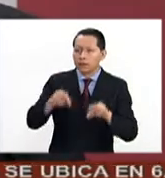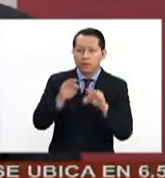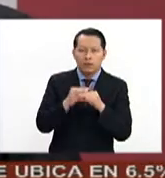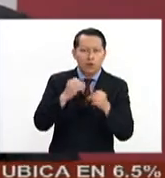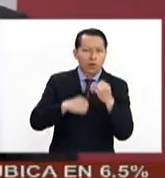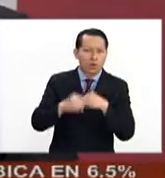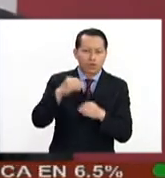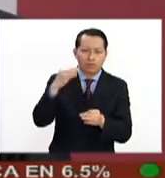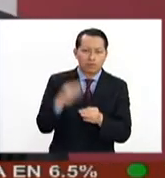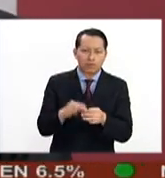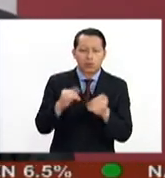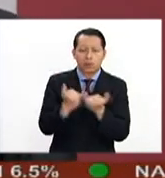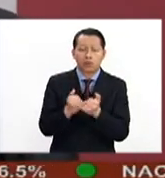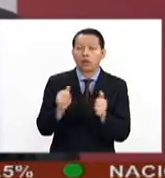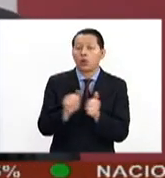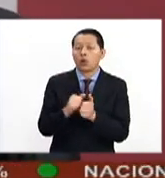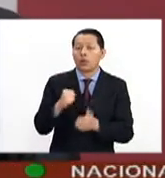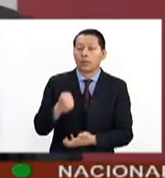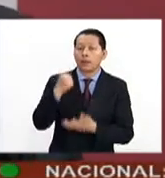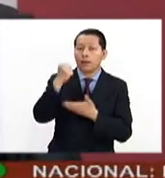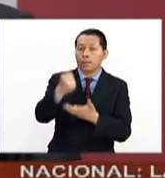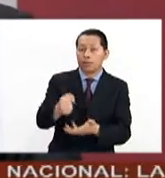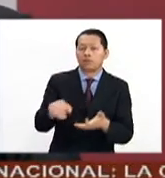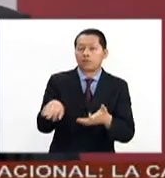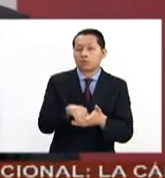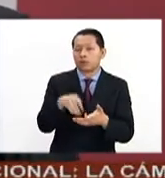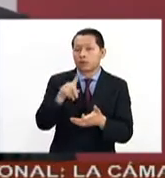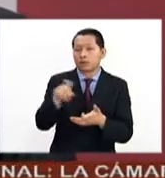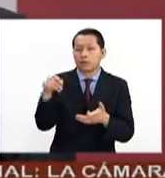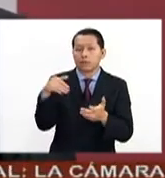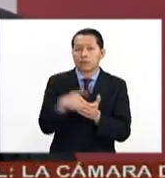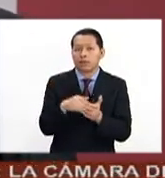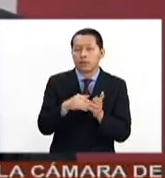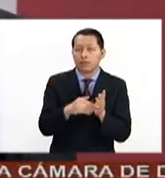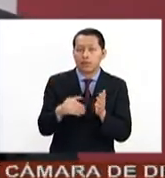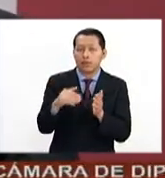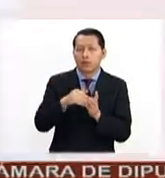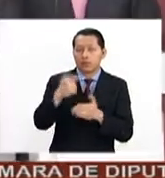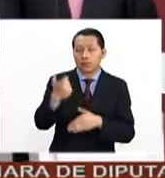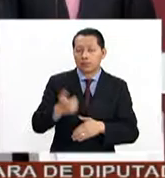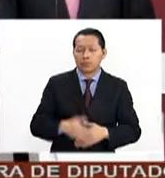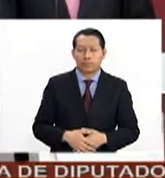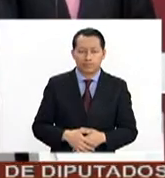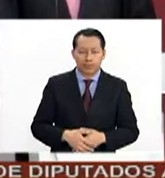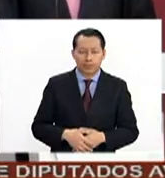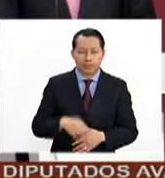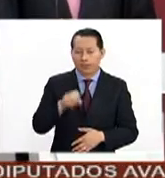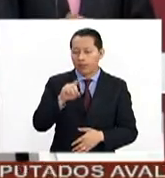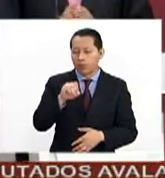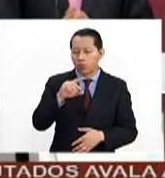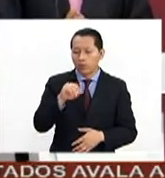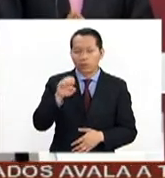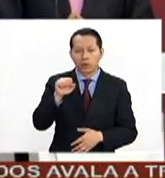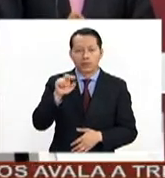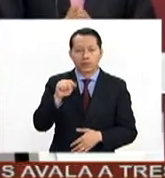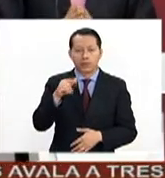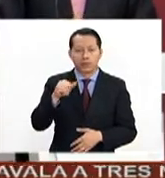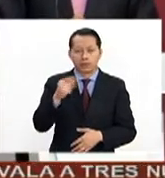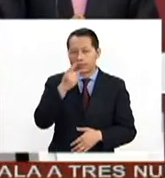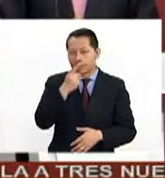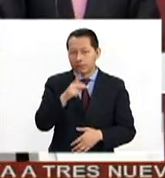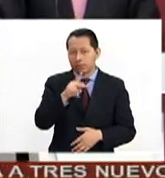este proyecto con una inversión cercana a los 100,000 millones de pesos. Eduardo Sánchez recalcó que el Plan